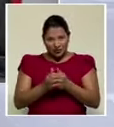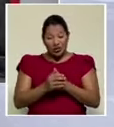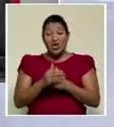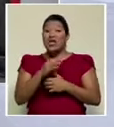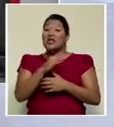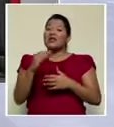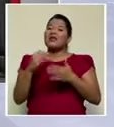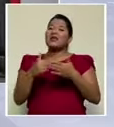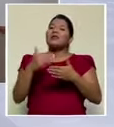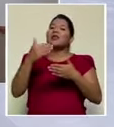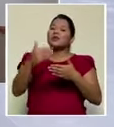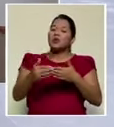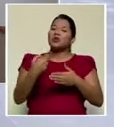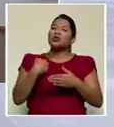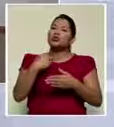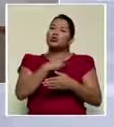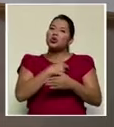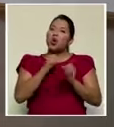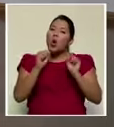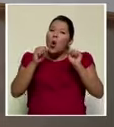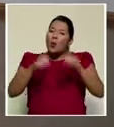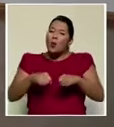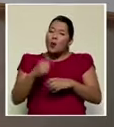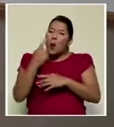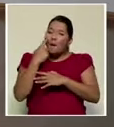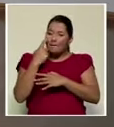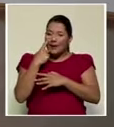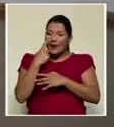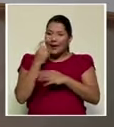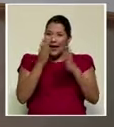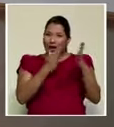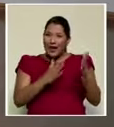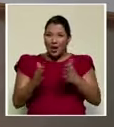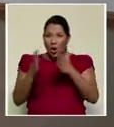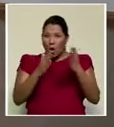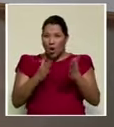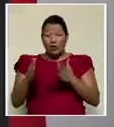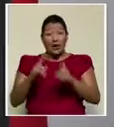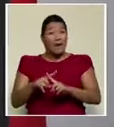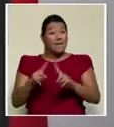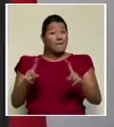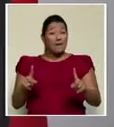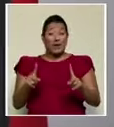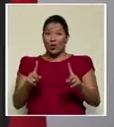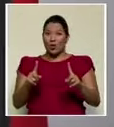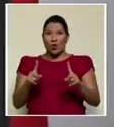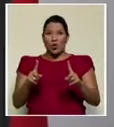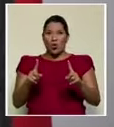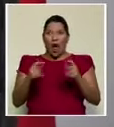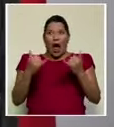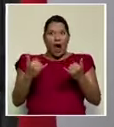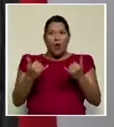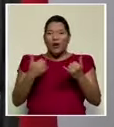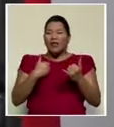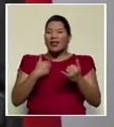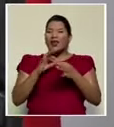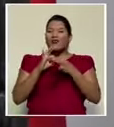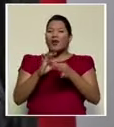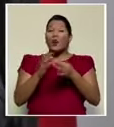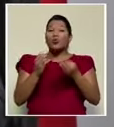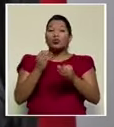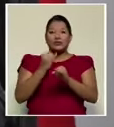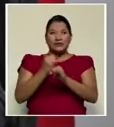en los próximos minutos un poco, digamos, el reacomodo, pero como decía Gustavo, hay mucha institucionalidad. Vamos a cambiarle el